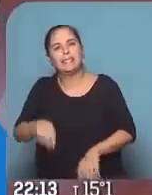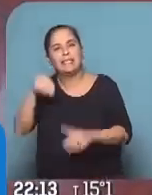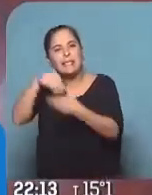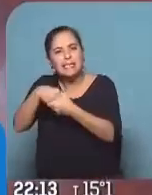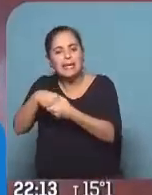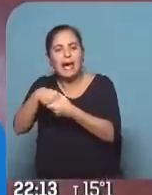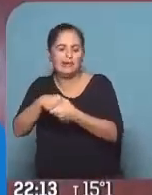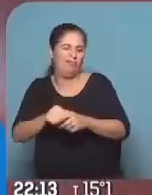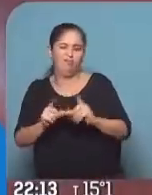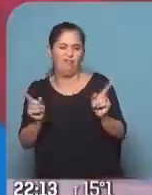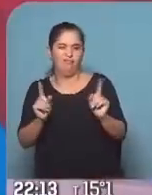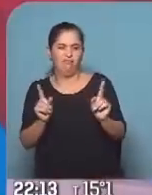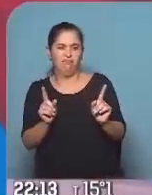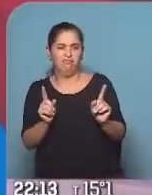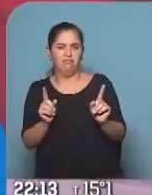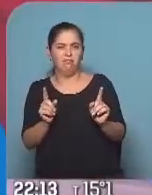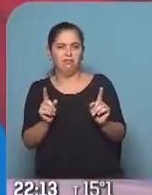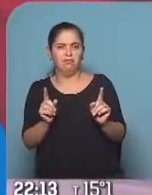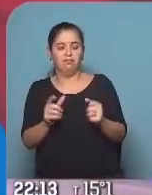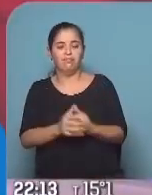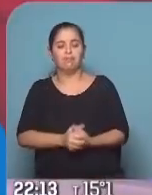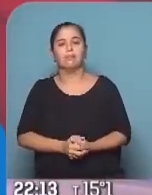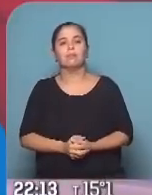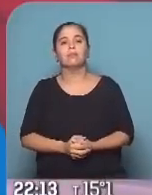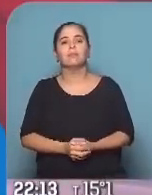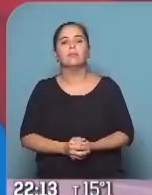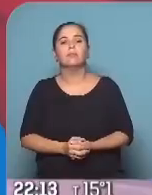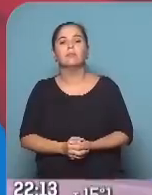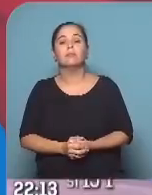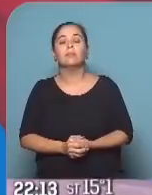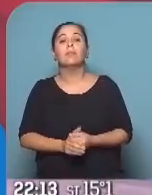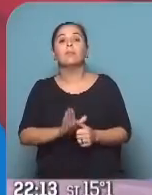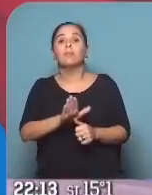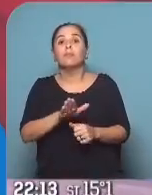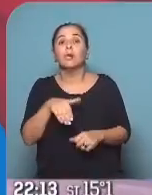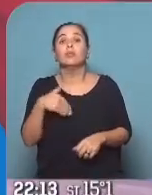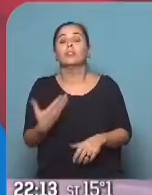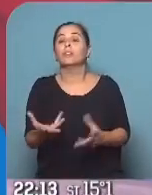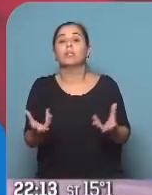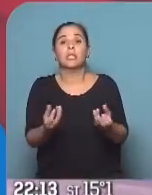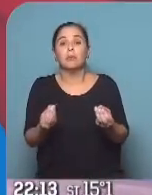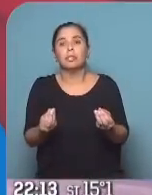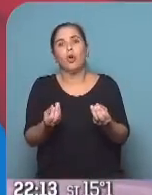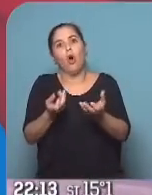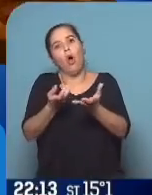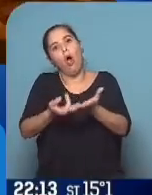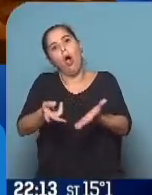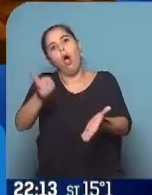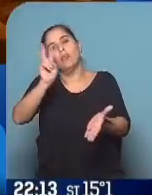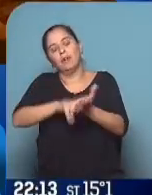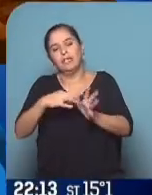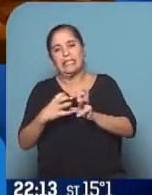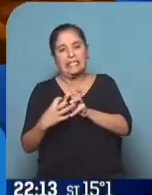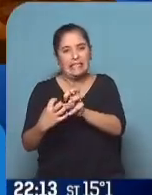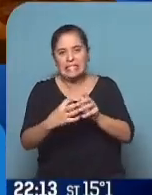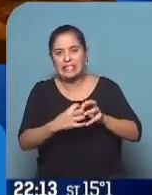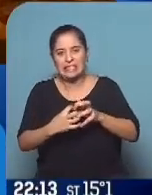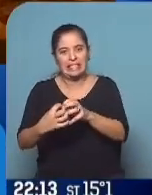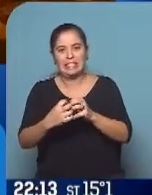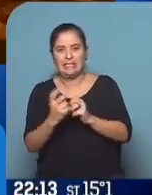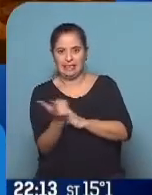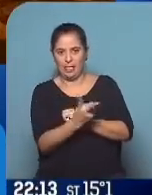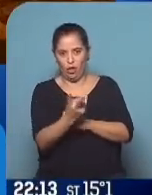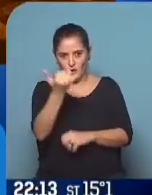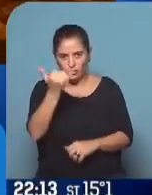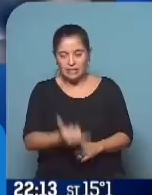principio había dicho que lo iba a considerar, después dijo que esto no. Esto provocó otra vez las fricciones y la ruptura. ¿Qué pasa del lado chino